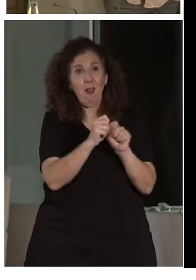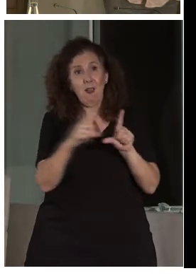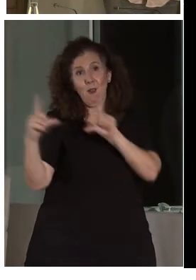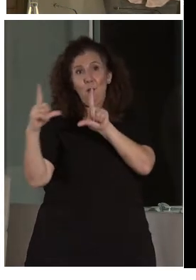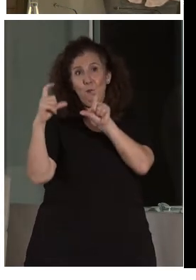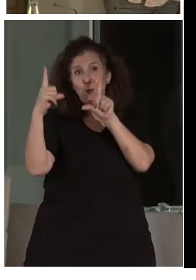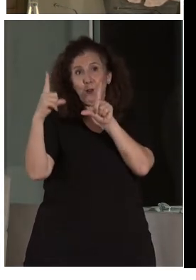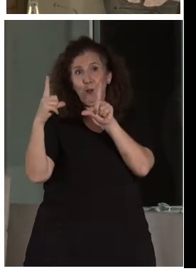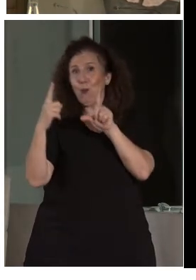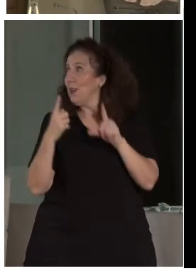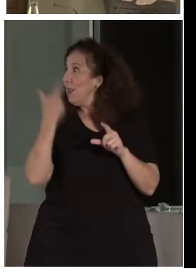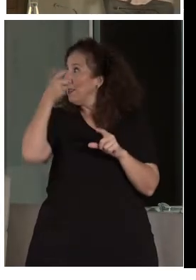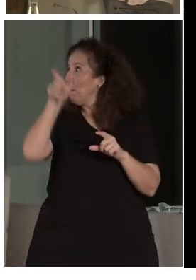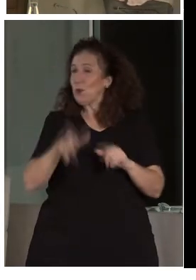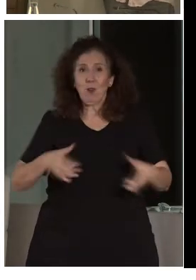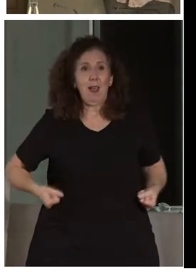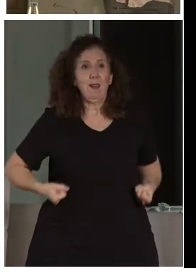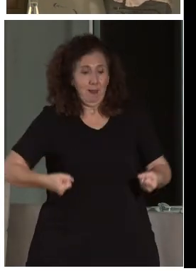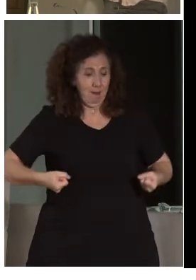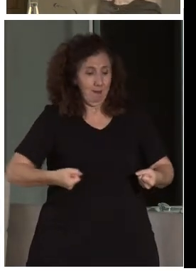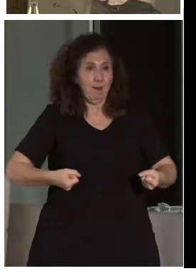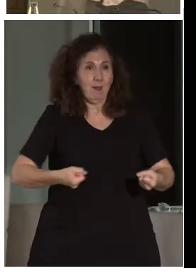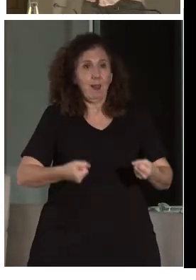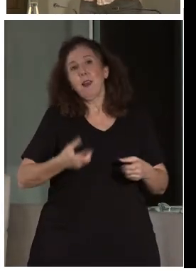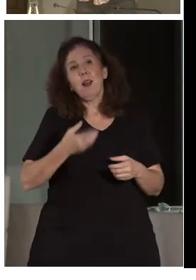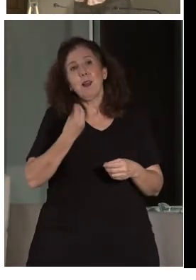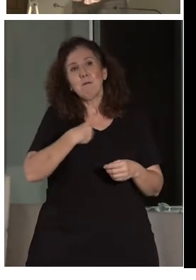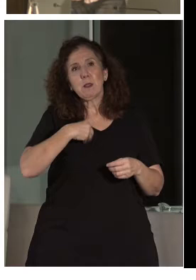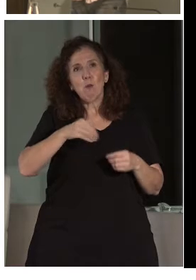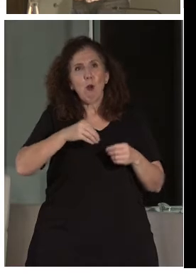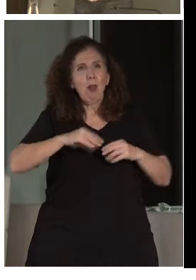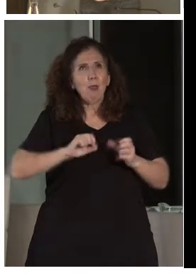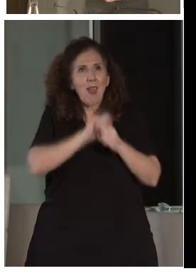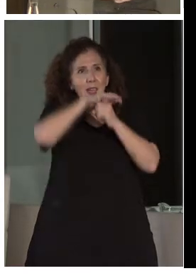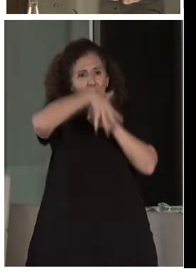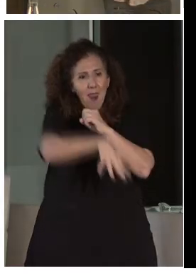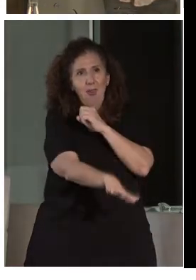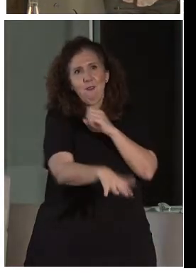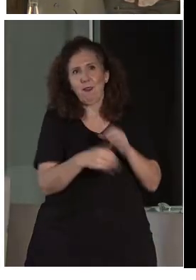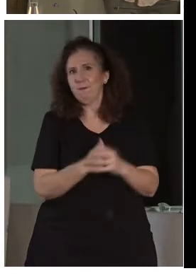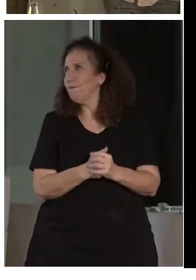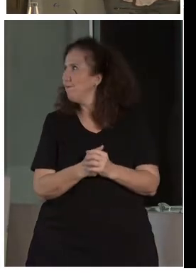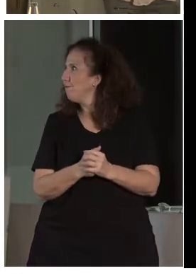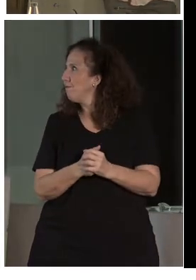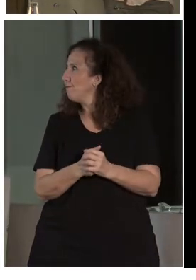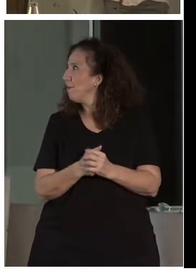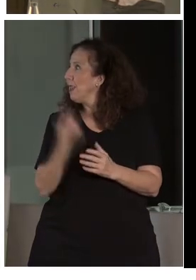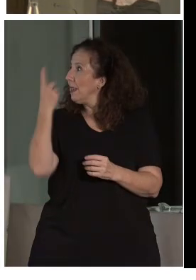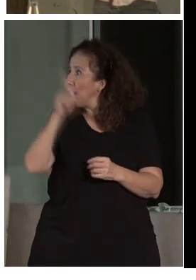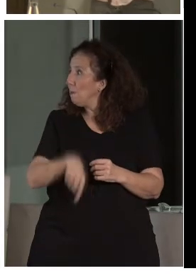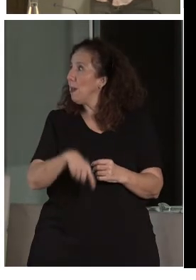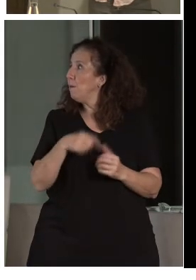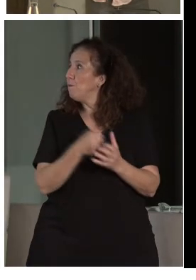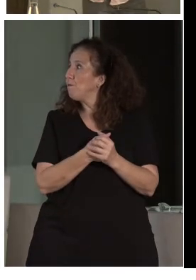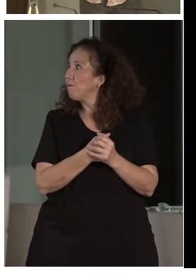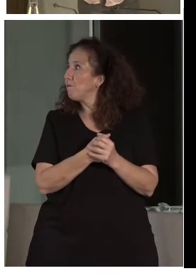persona en la yolet, ¿no? En medio de la lava y del lapille, ¿ok? Bueno, y también, desde